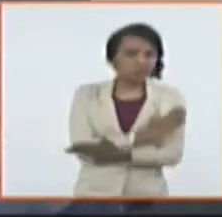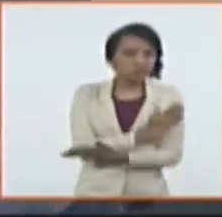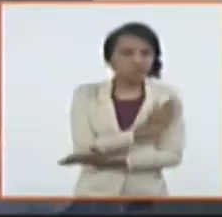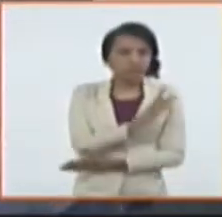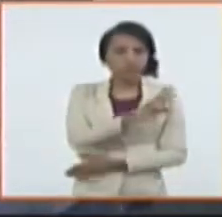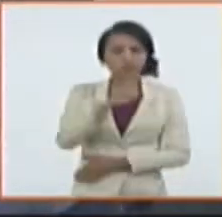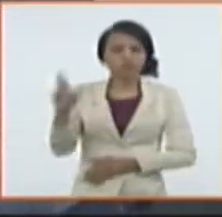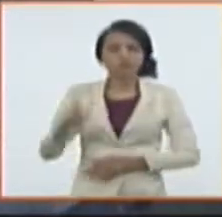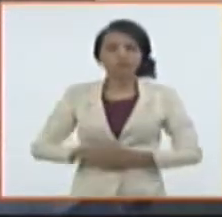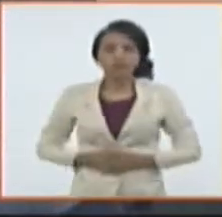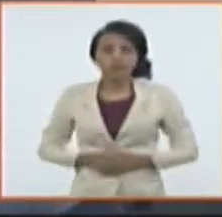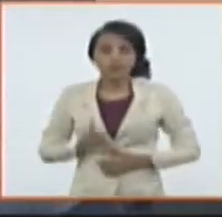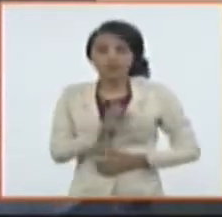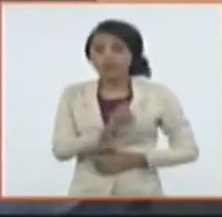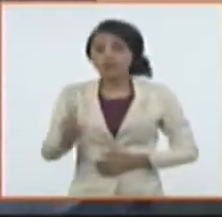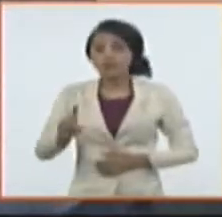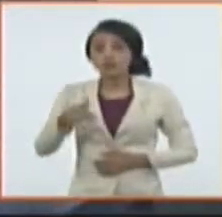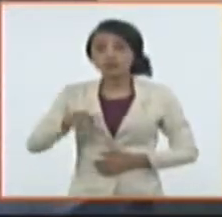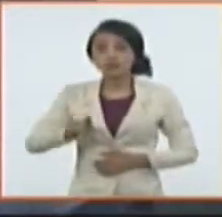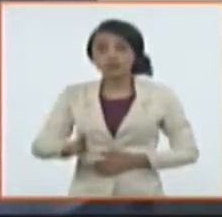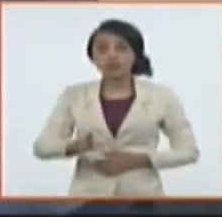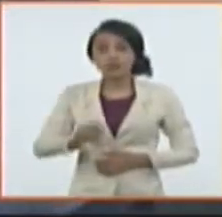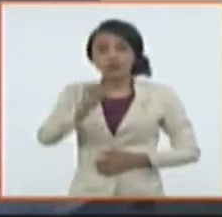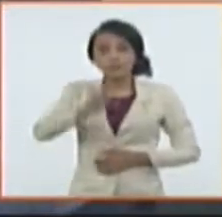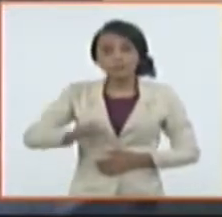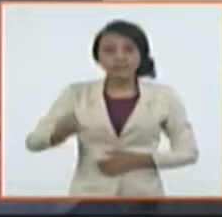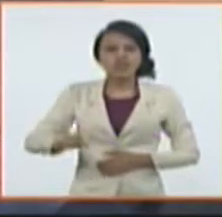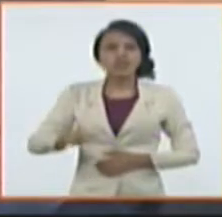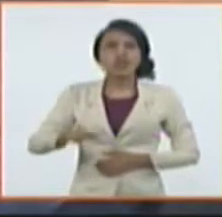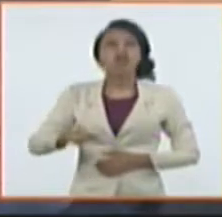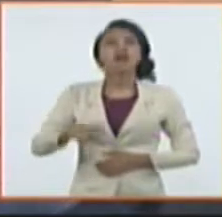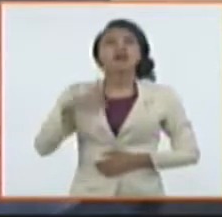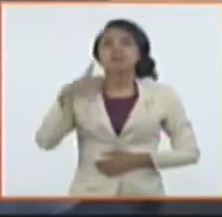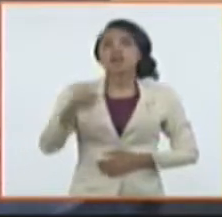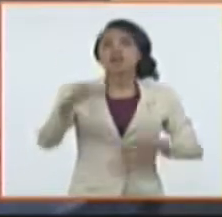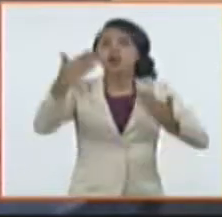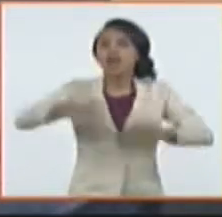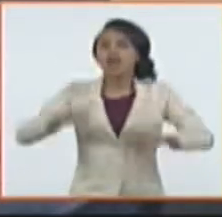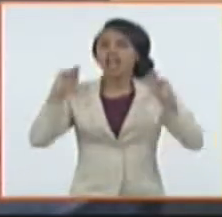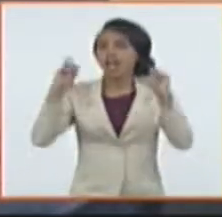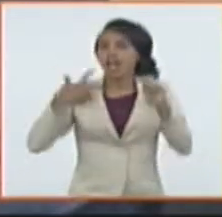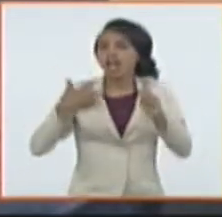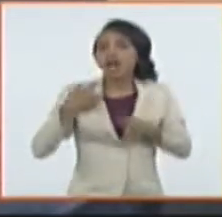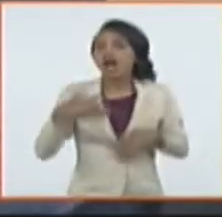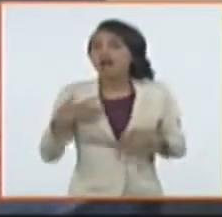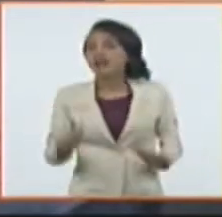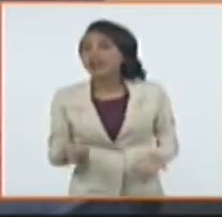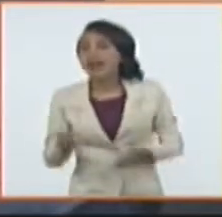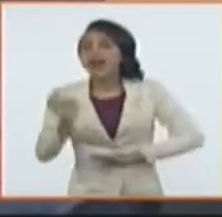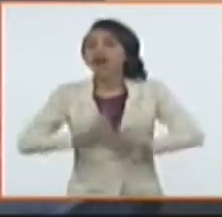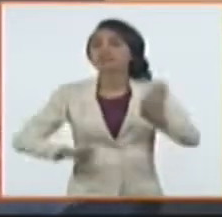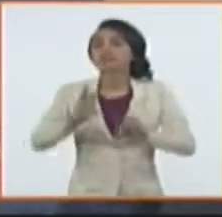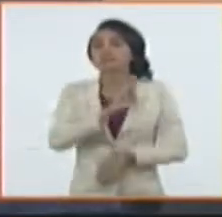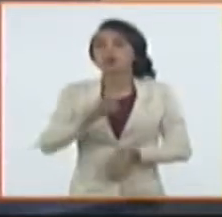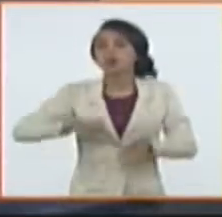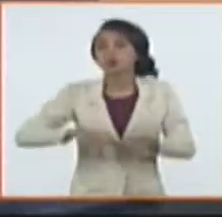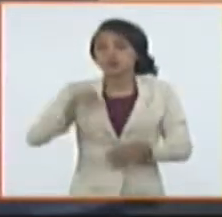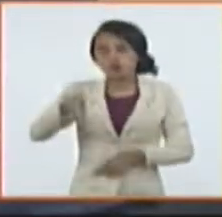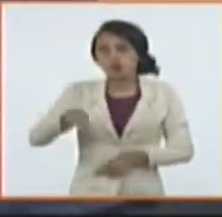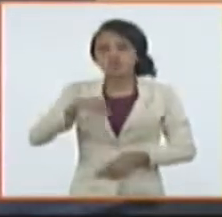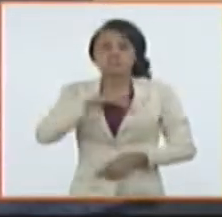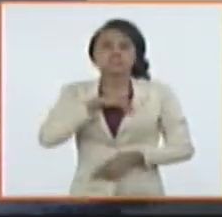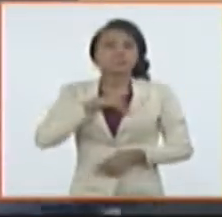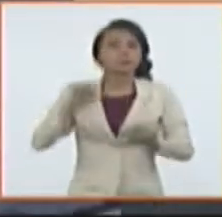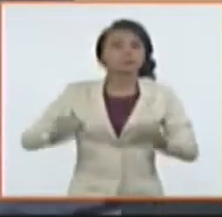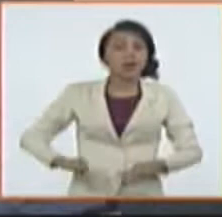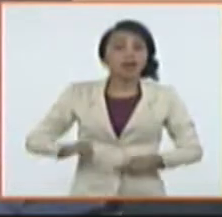Y el 11 de julio la gente salieron a la calle a defender la revolución. Por lo tanto, hoy tienen una frustración tremenda con lo que pasó el